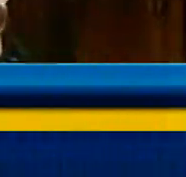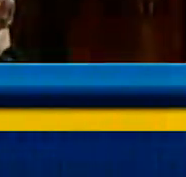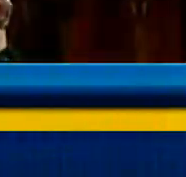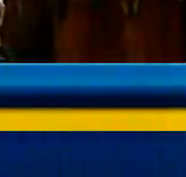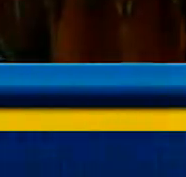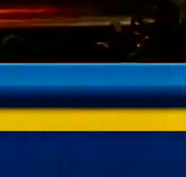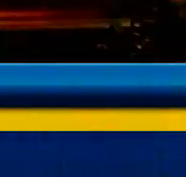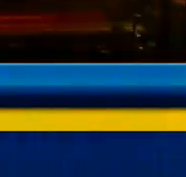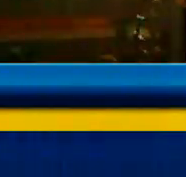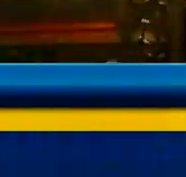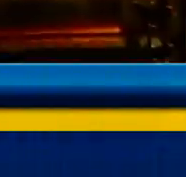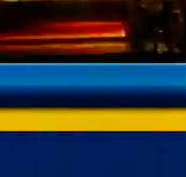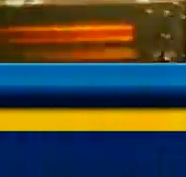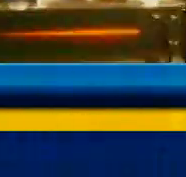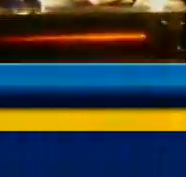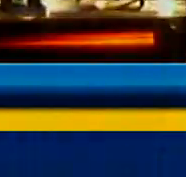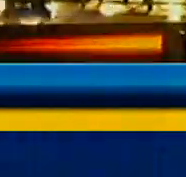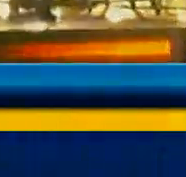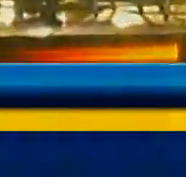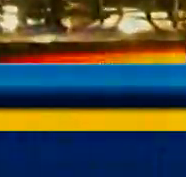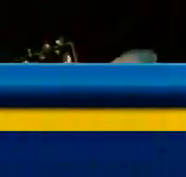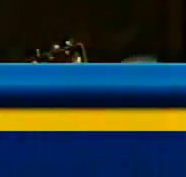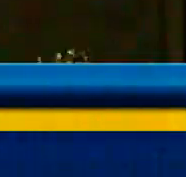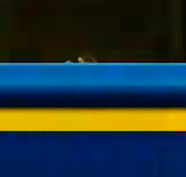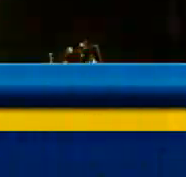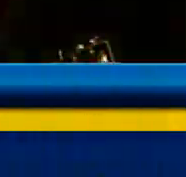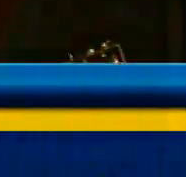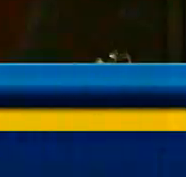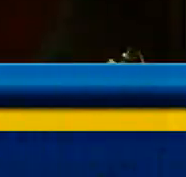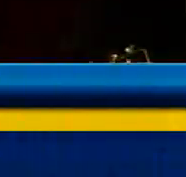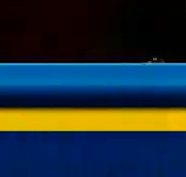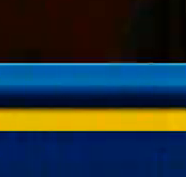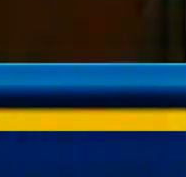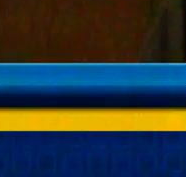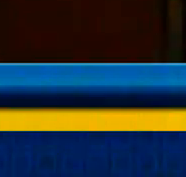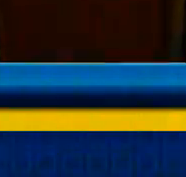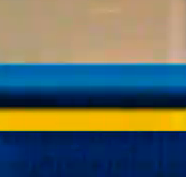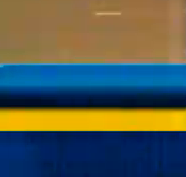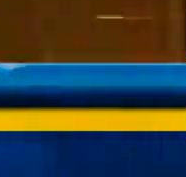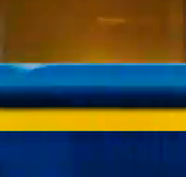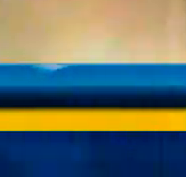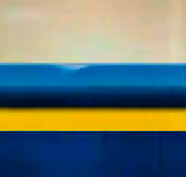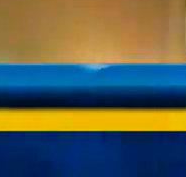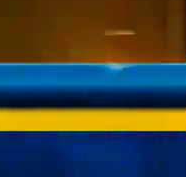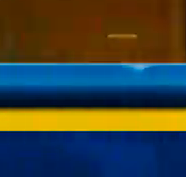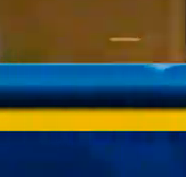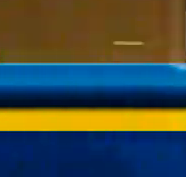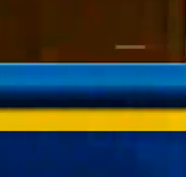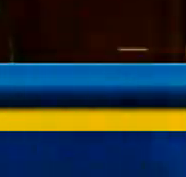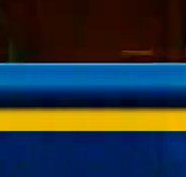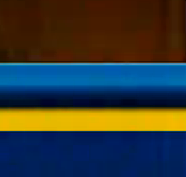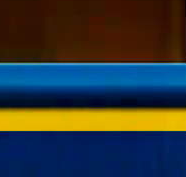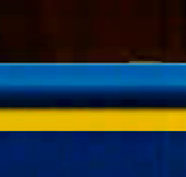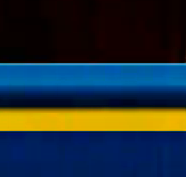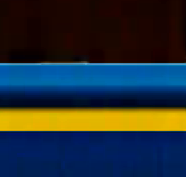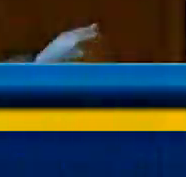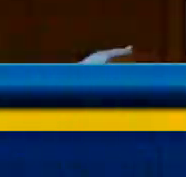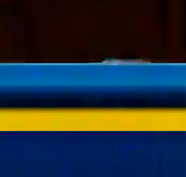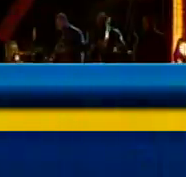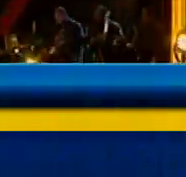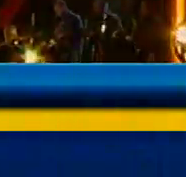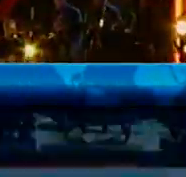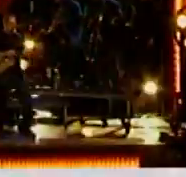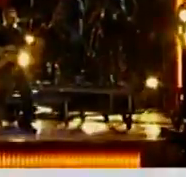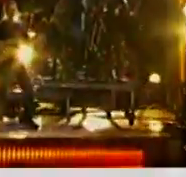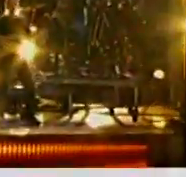te desbarate los pies, amor. Fíjate bien donde pisas, fíjate cuando caminas, no vaya a ser